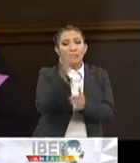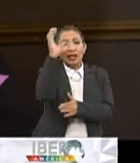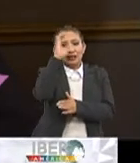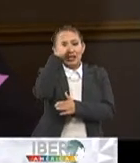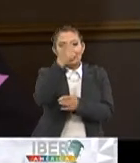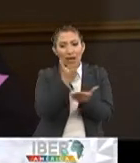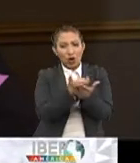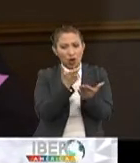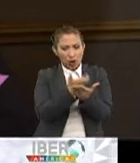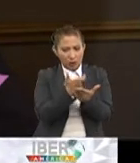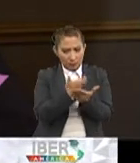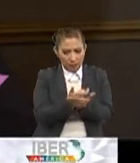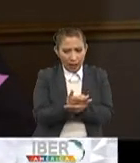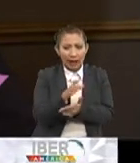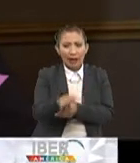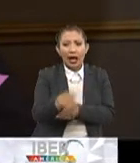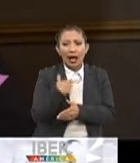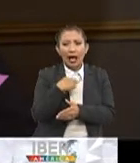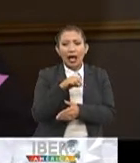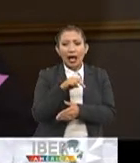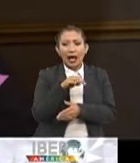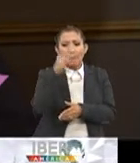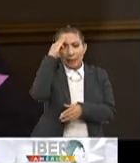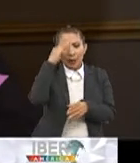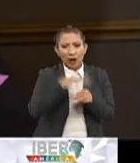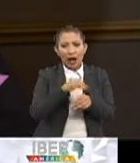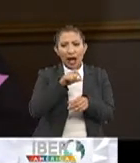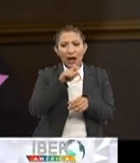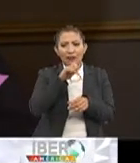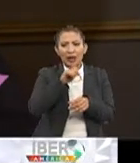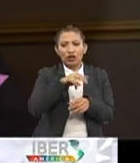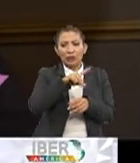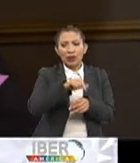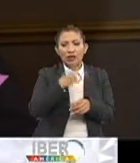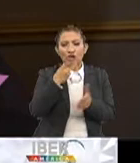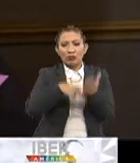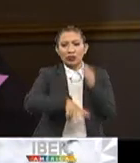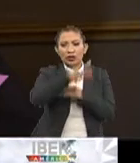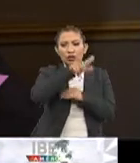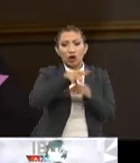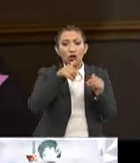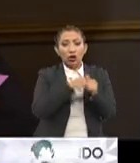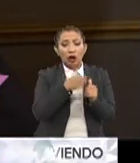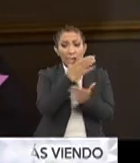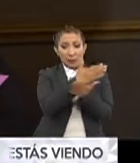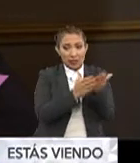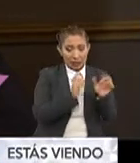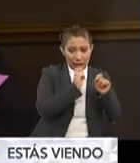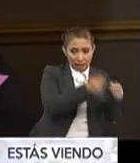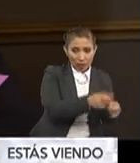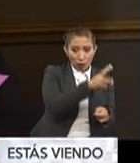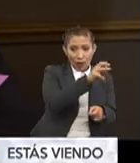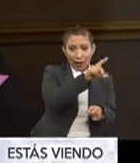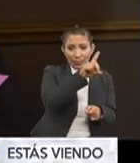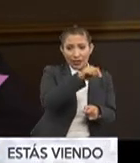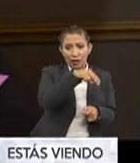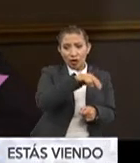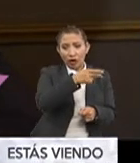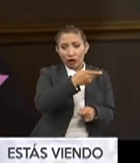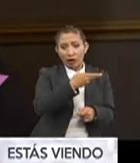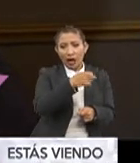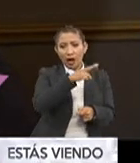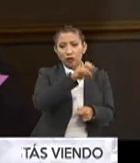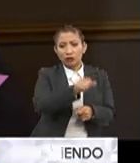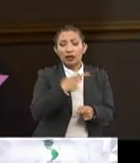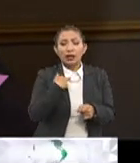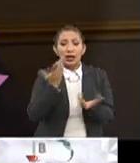Economic Sciences in memory of Alfred Nobel for 2018, with one half to William D. Nordhaus